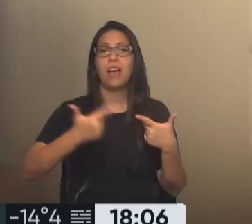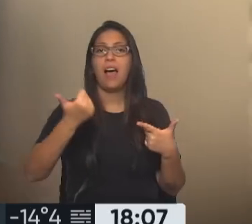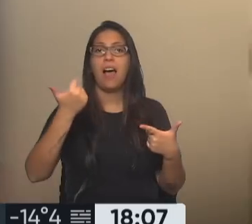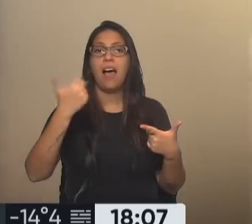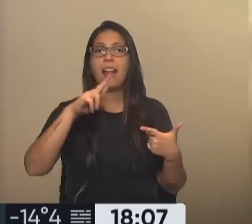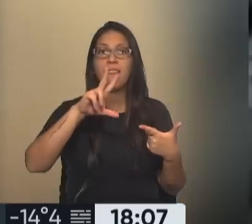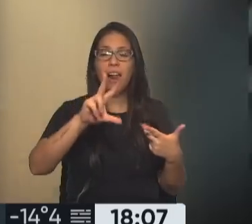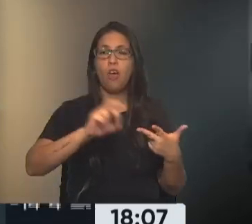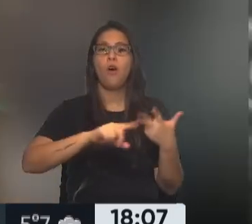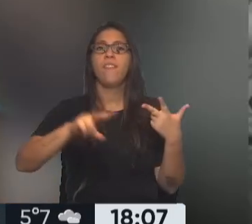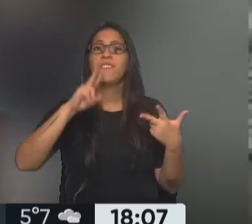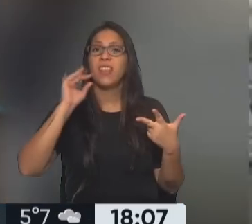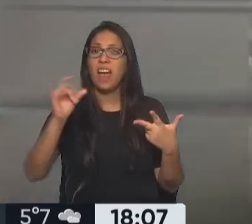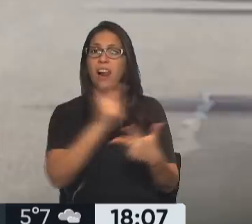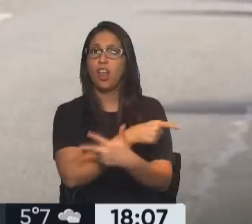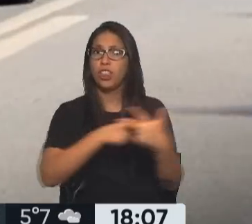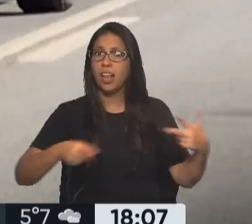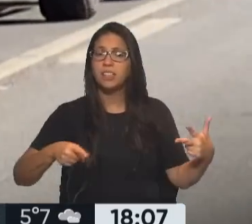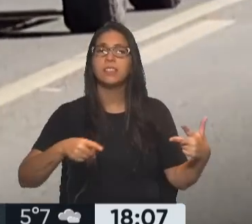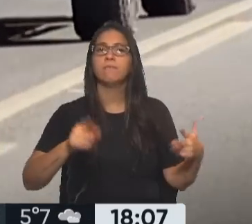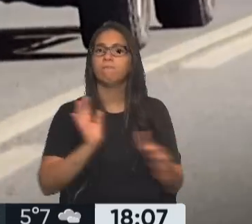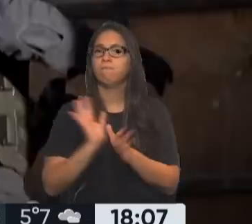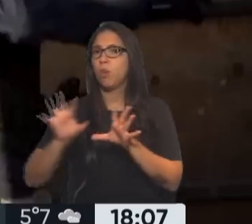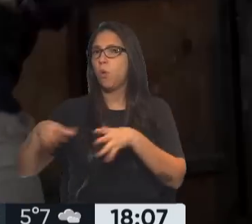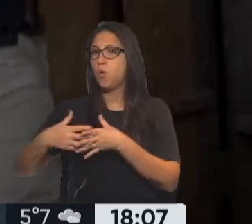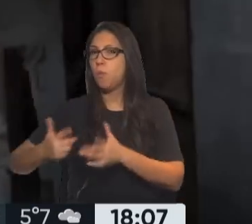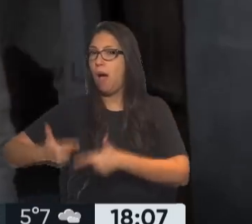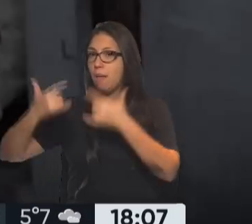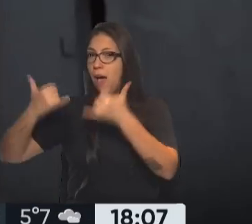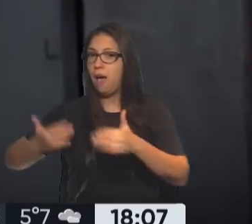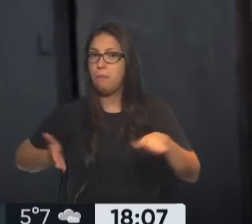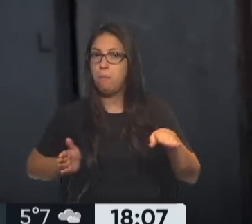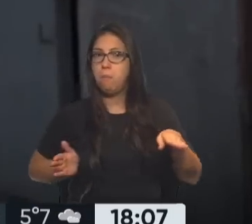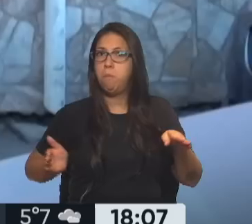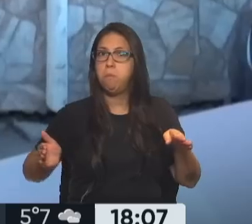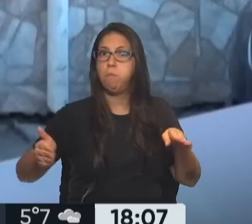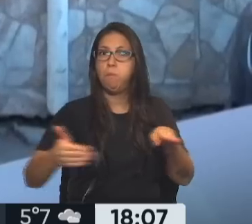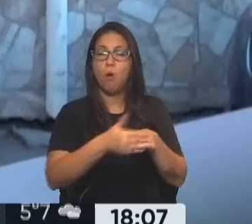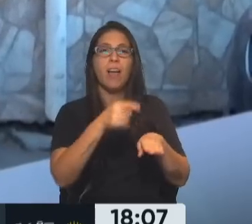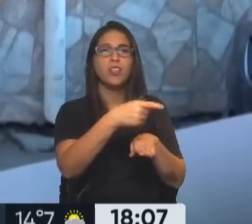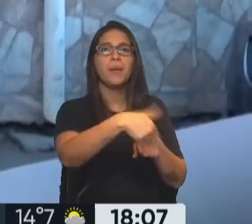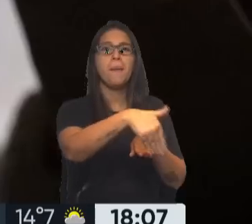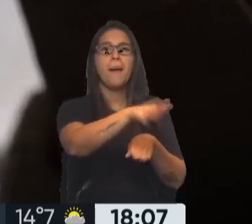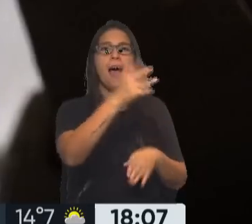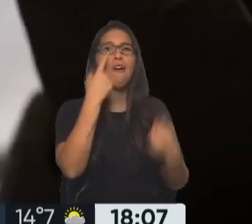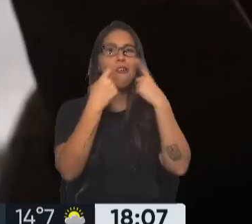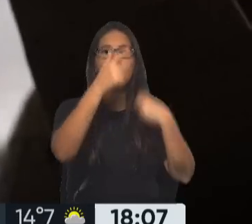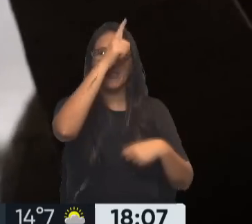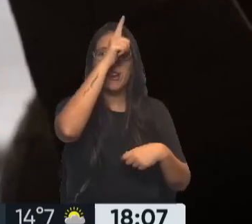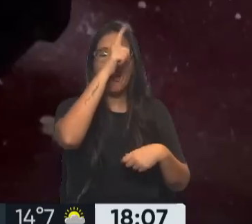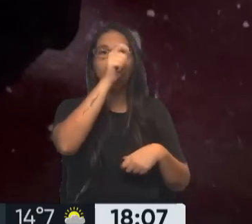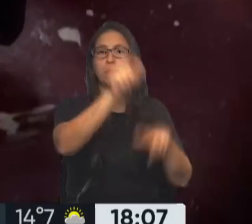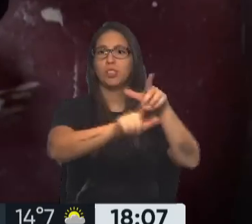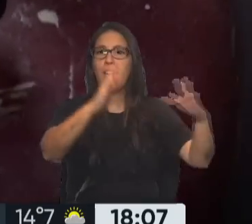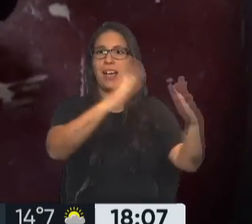Misael Vidal, fueron presuntamente emboscados por un grupo armado cuando se dirigían a realizar una serie de controles de medidas cautelares a personas con